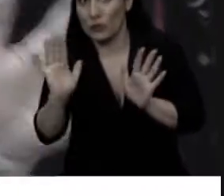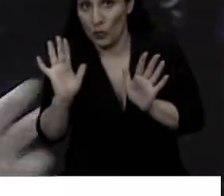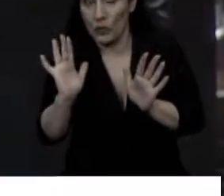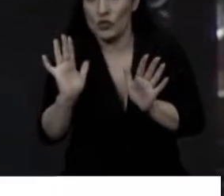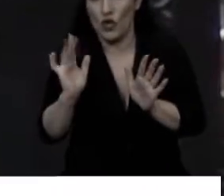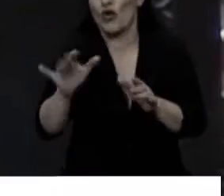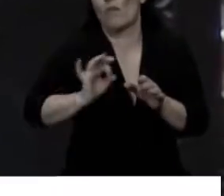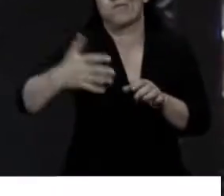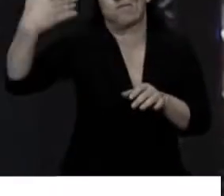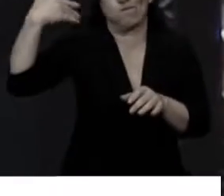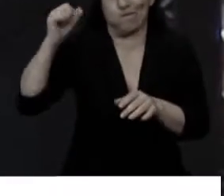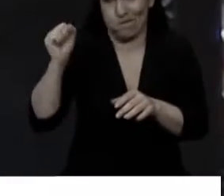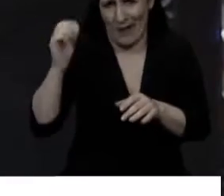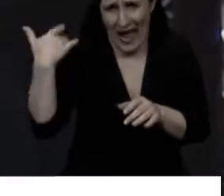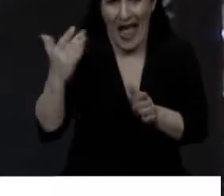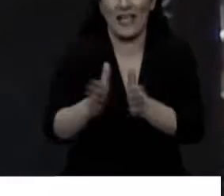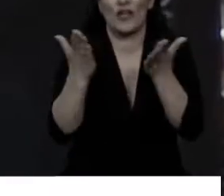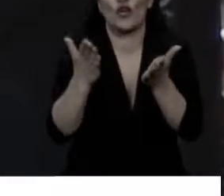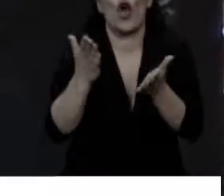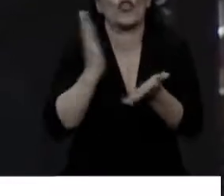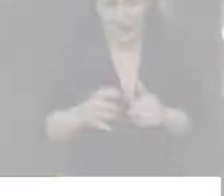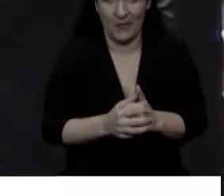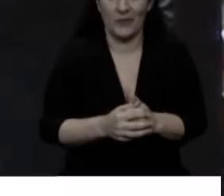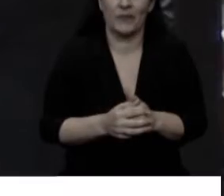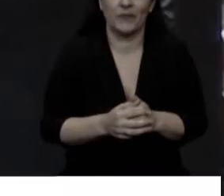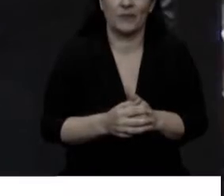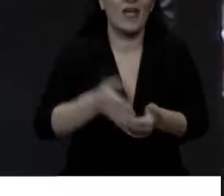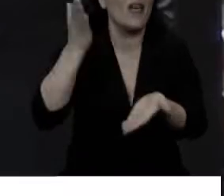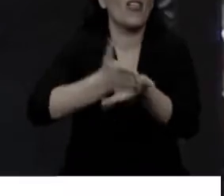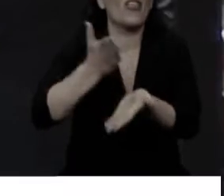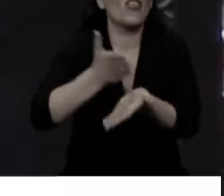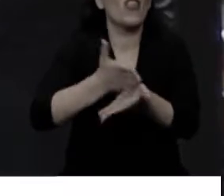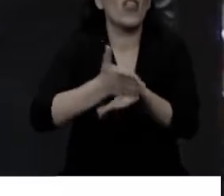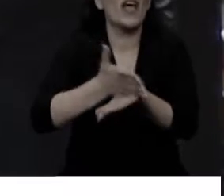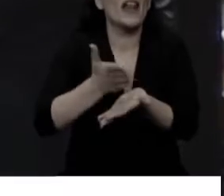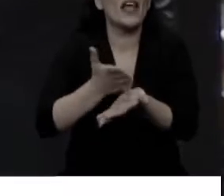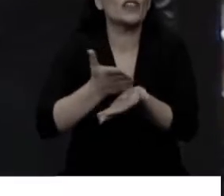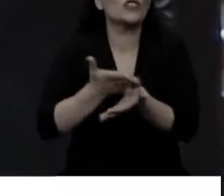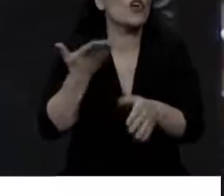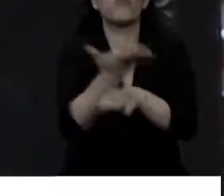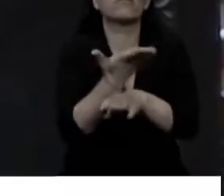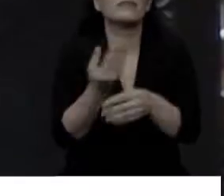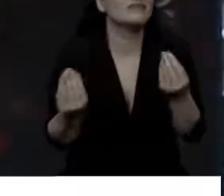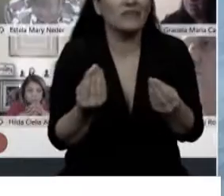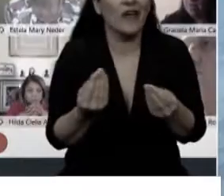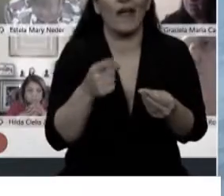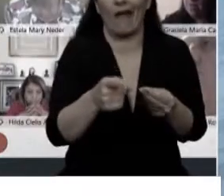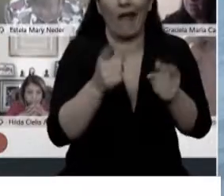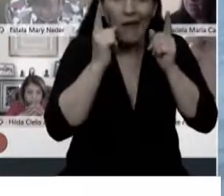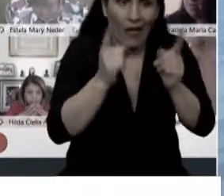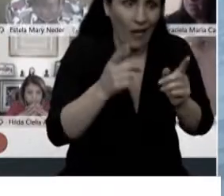hace muchísimos años en el Código Penal. El derecho a requerir y recibir